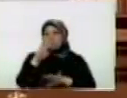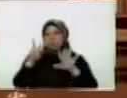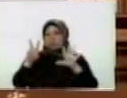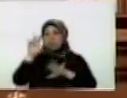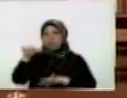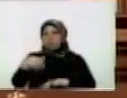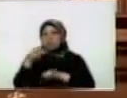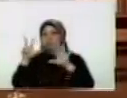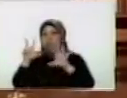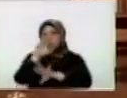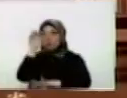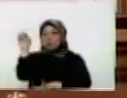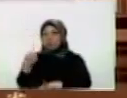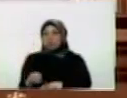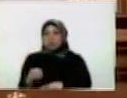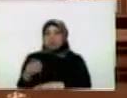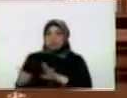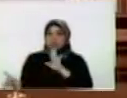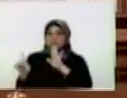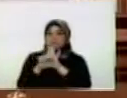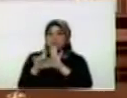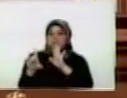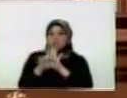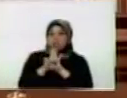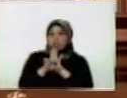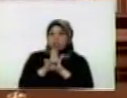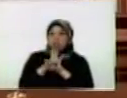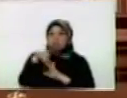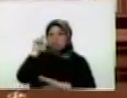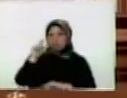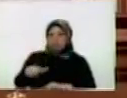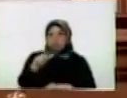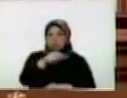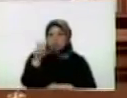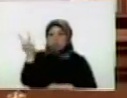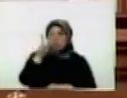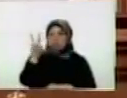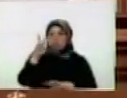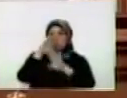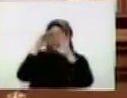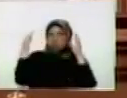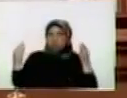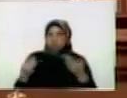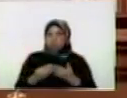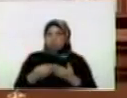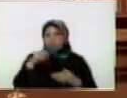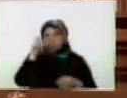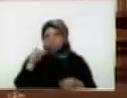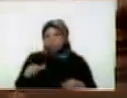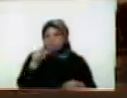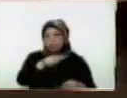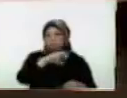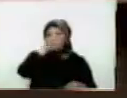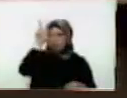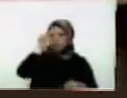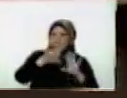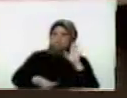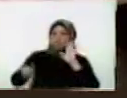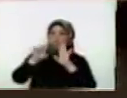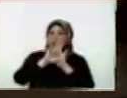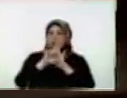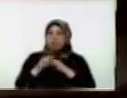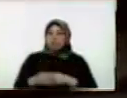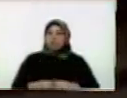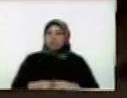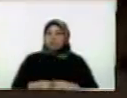67.8%. ¡Qué más legitimidad, pueblo de Venezuela, pueblo del mundo! ¡Qué más legitimidad